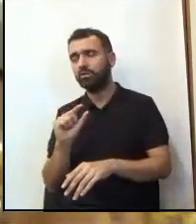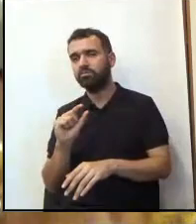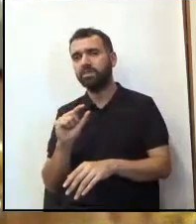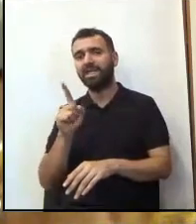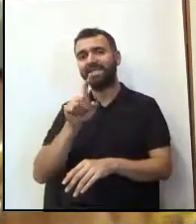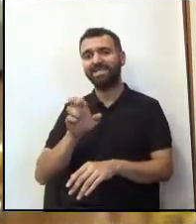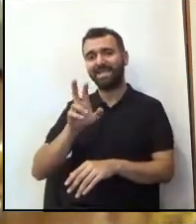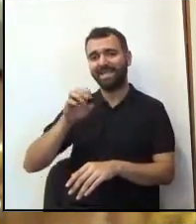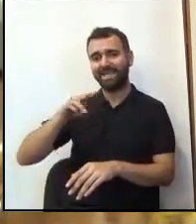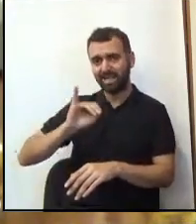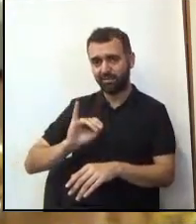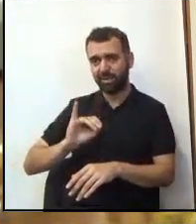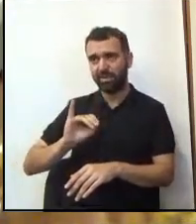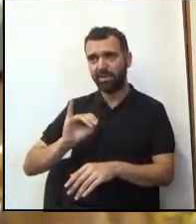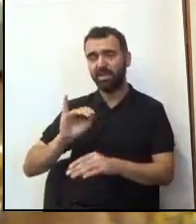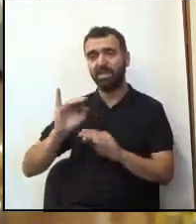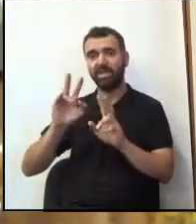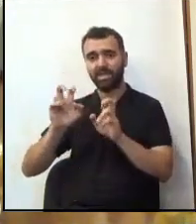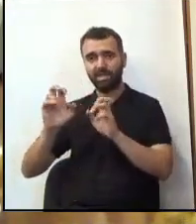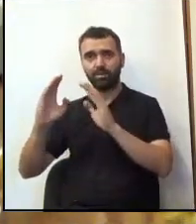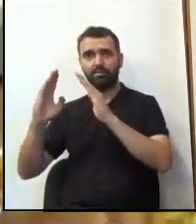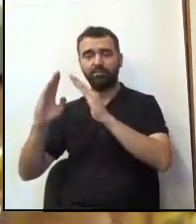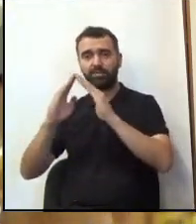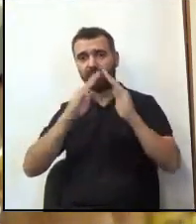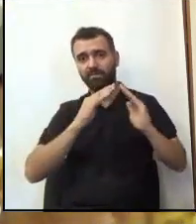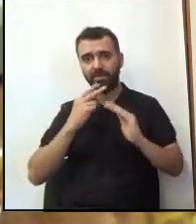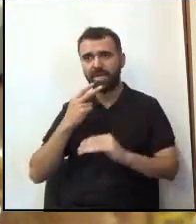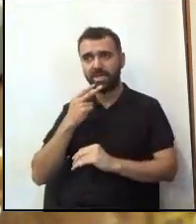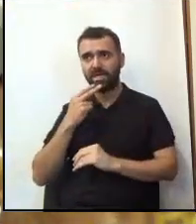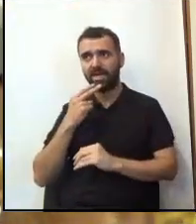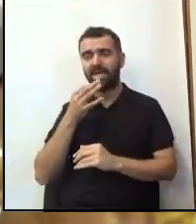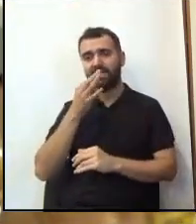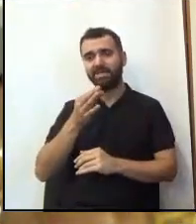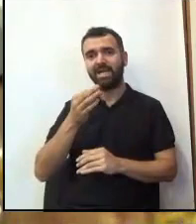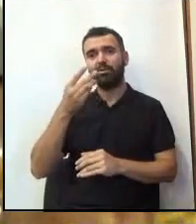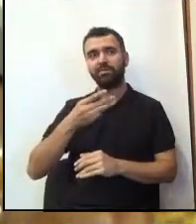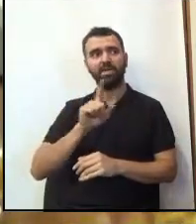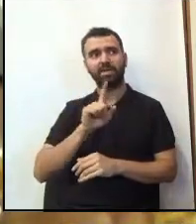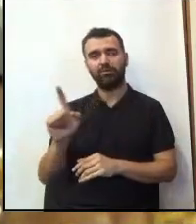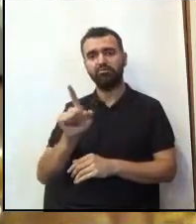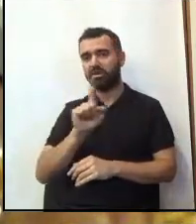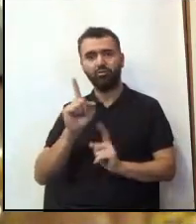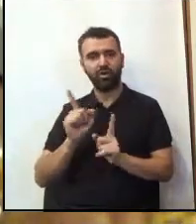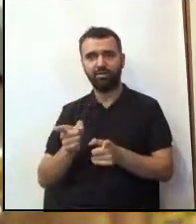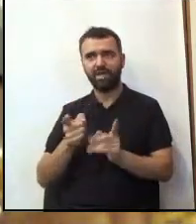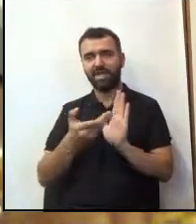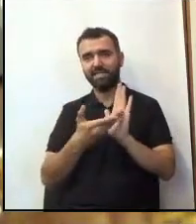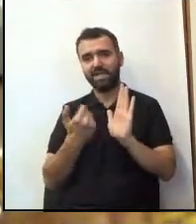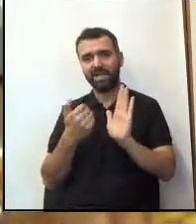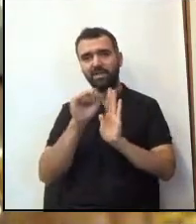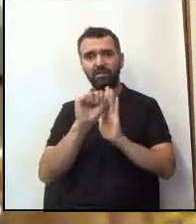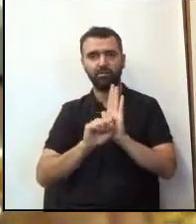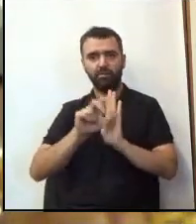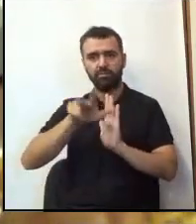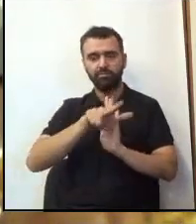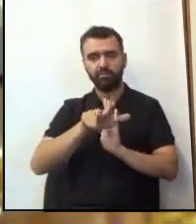Seremi de Vivienda le dice a la municipalidad que no corresponde y que hay que sacar el artículo 18.